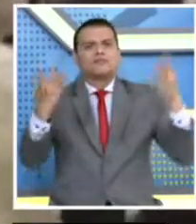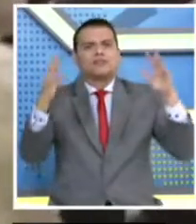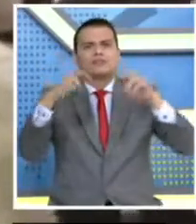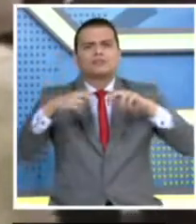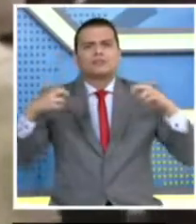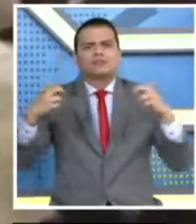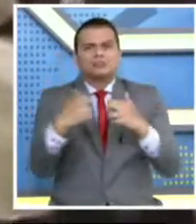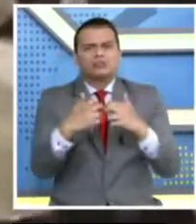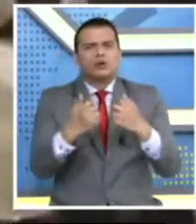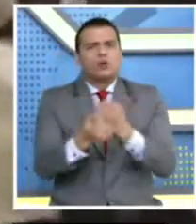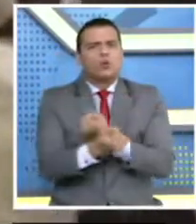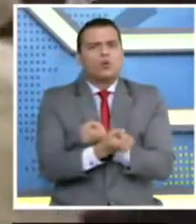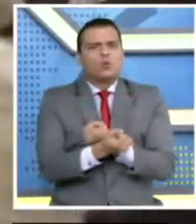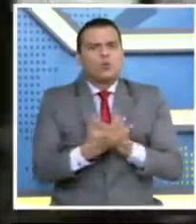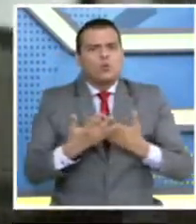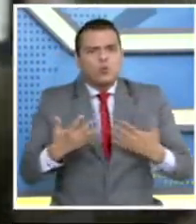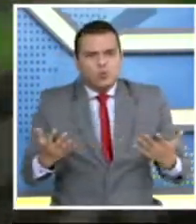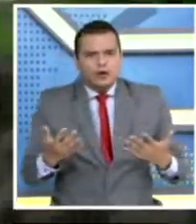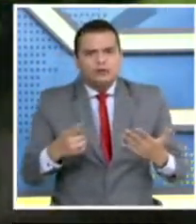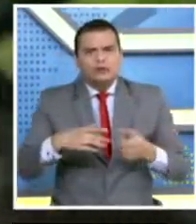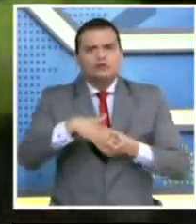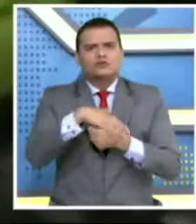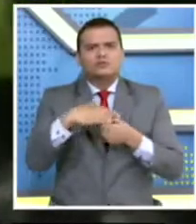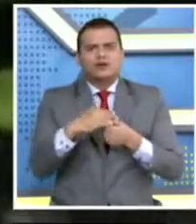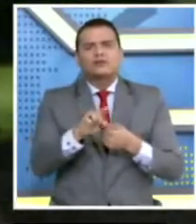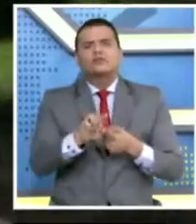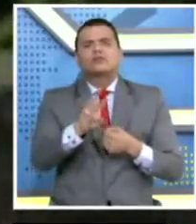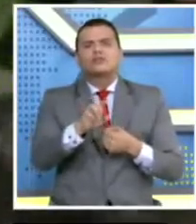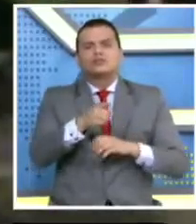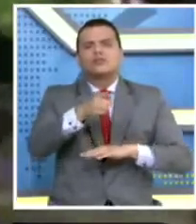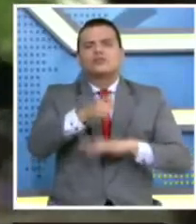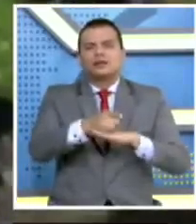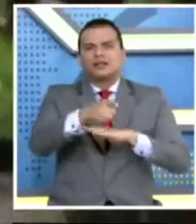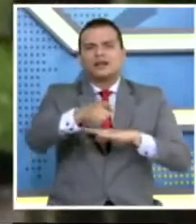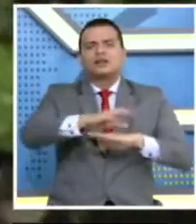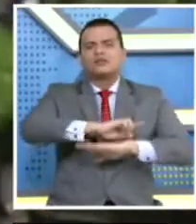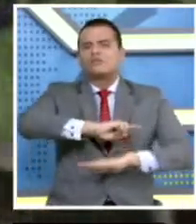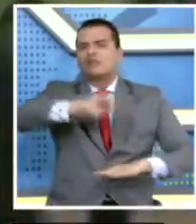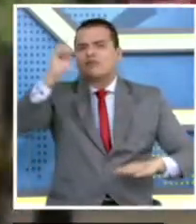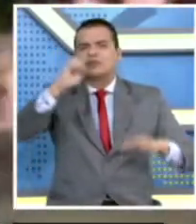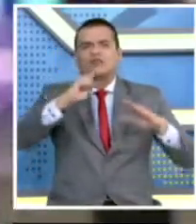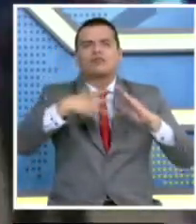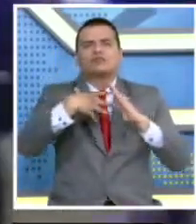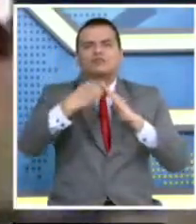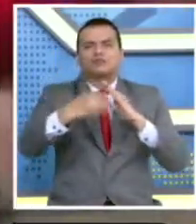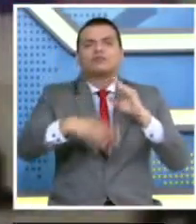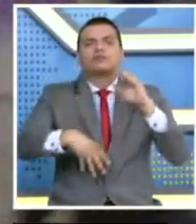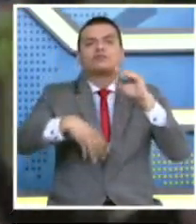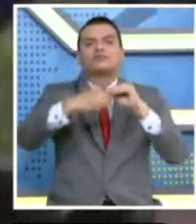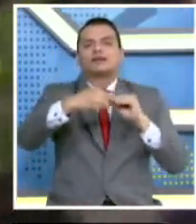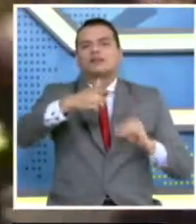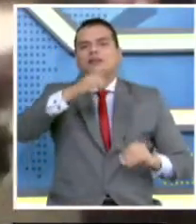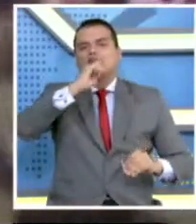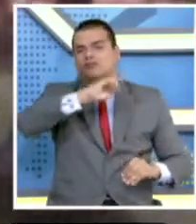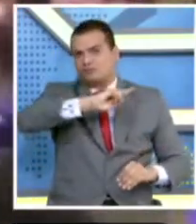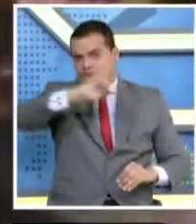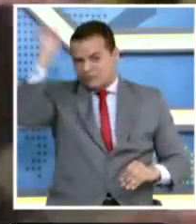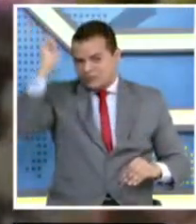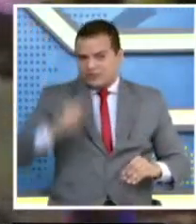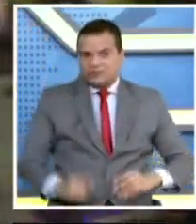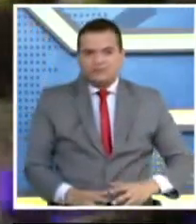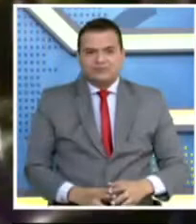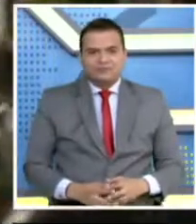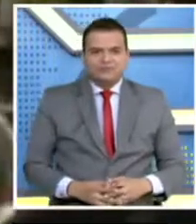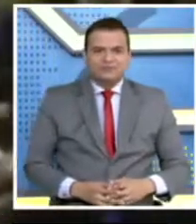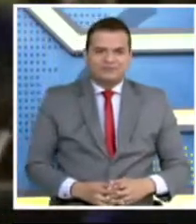en total 18 barrios los que deberán acogerse al toque de queda y a la ley seca. Donde se presentan de manera reiterada estos